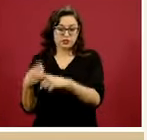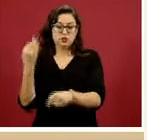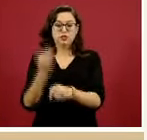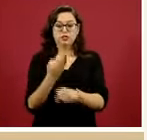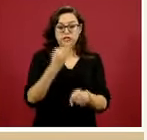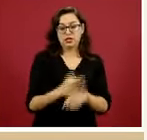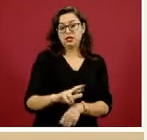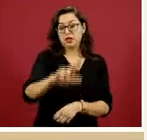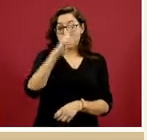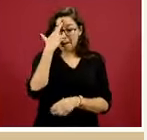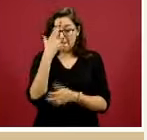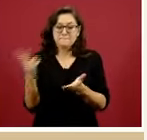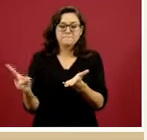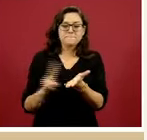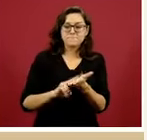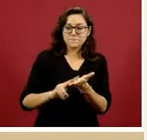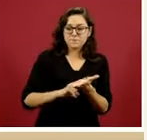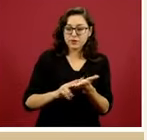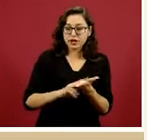El color verde son aquellos